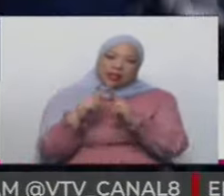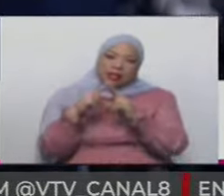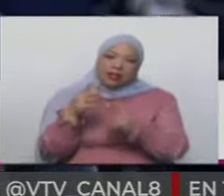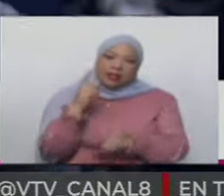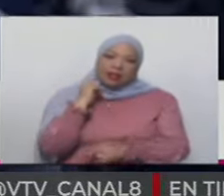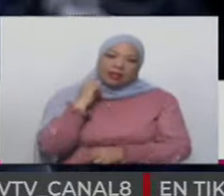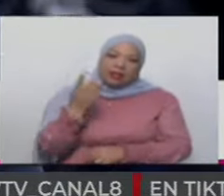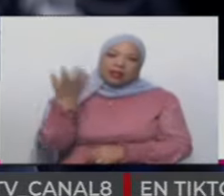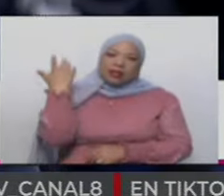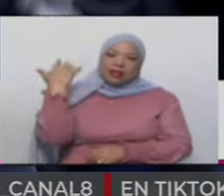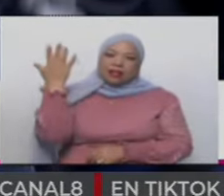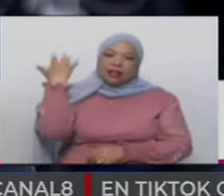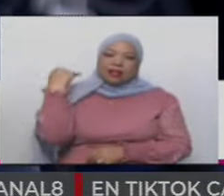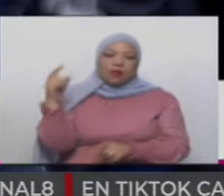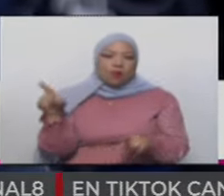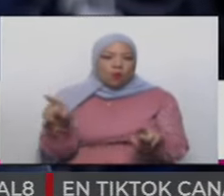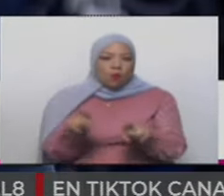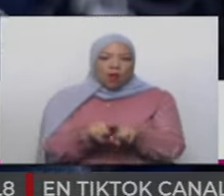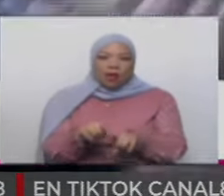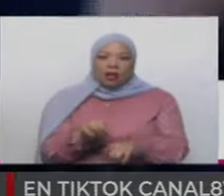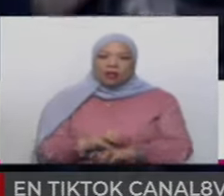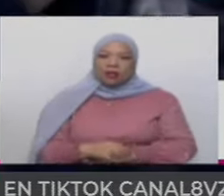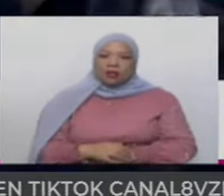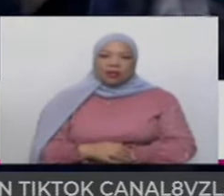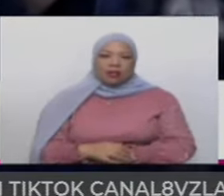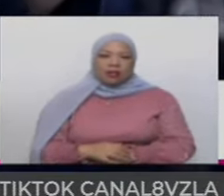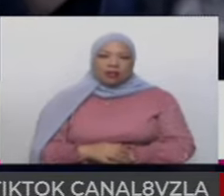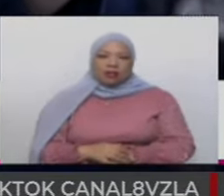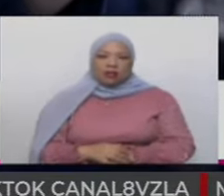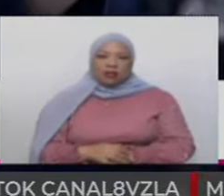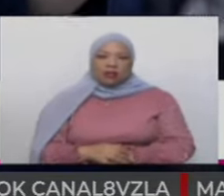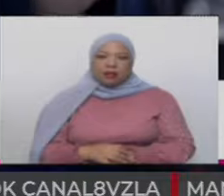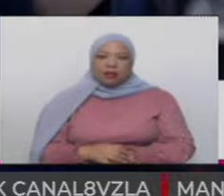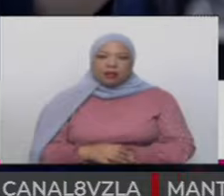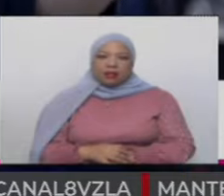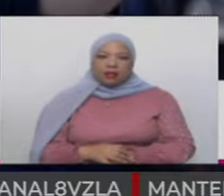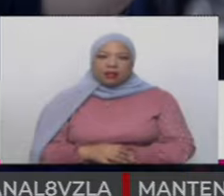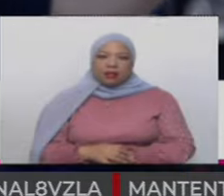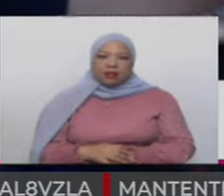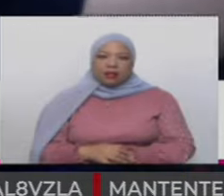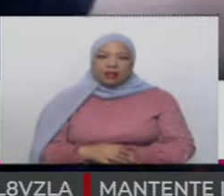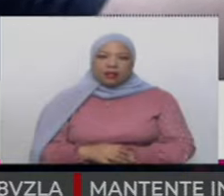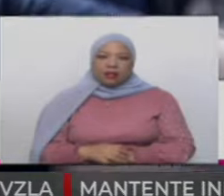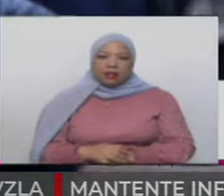años. Igualito, ¿verdad? Bueno, Gonzalito.